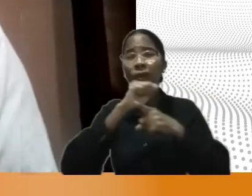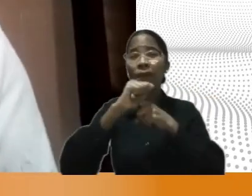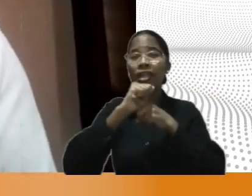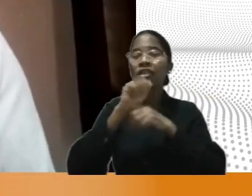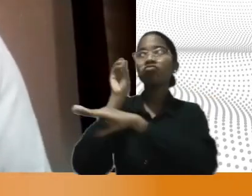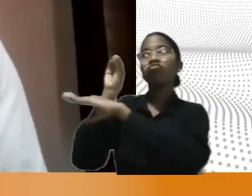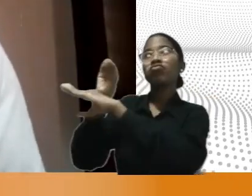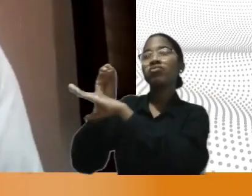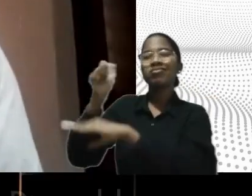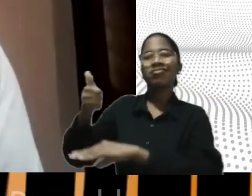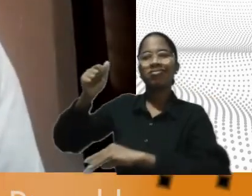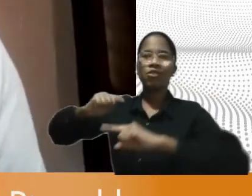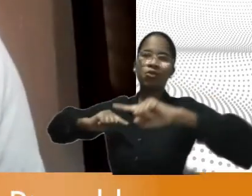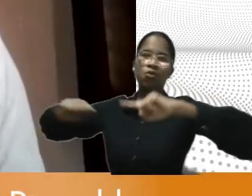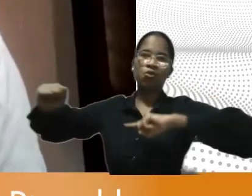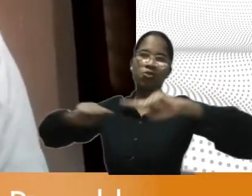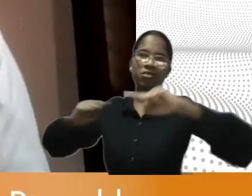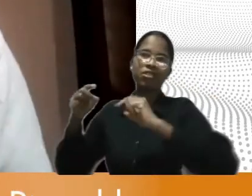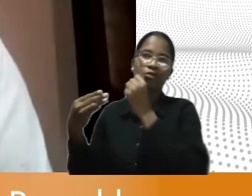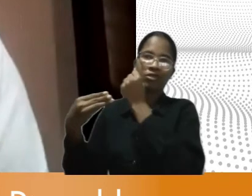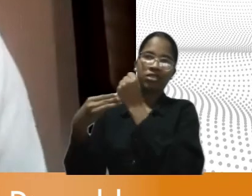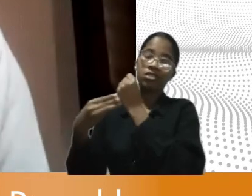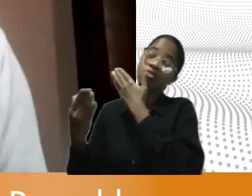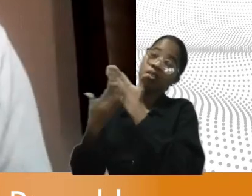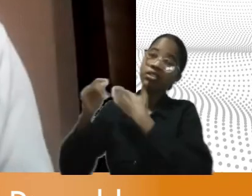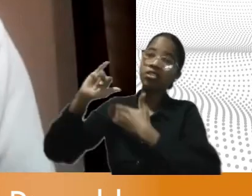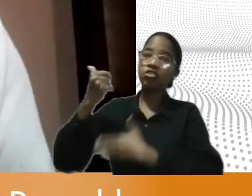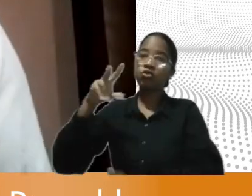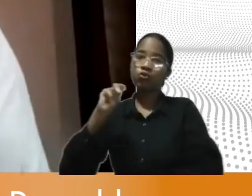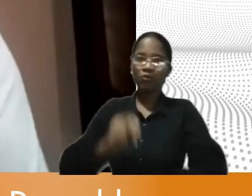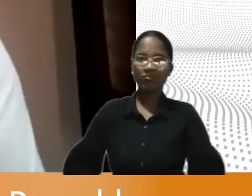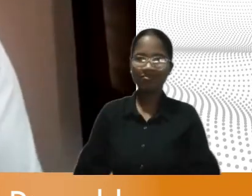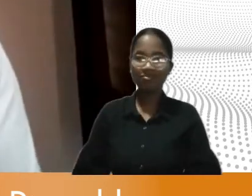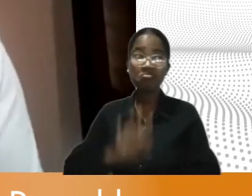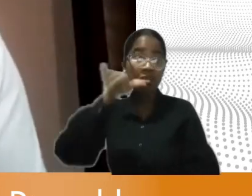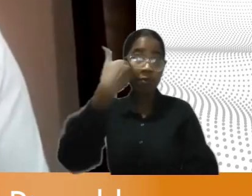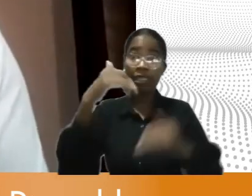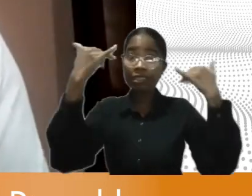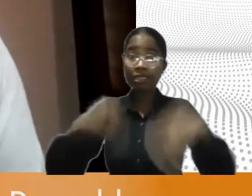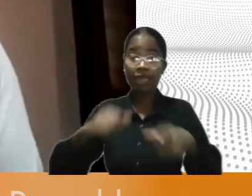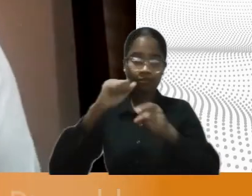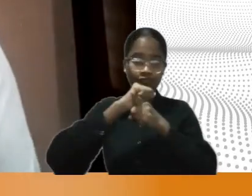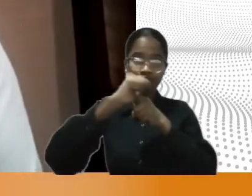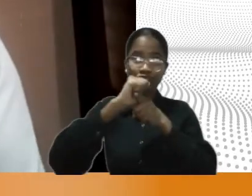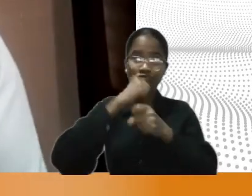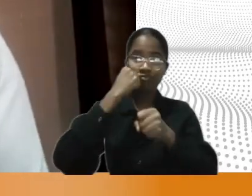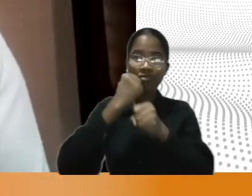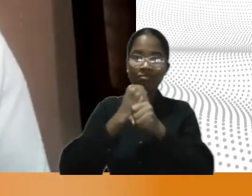el coordinador académico del programa del respectivo centro de formación. Para el seguimiento, el aprendiz tiene que